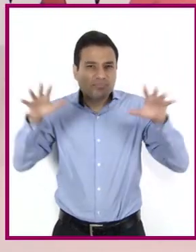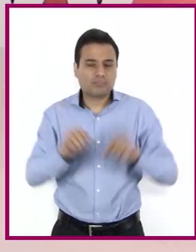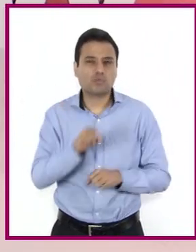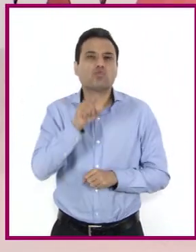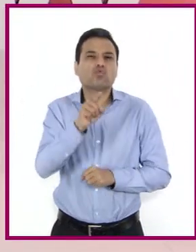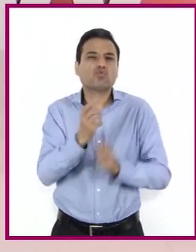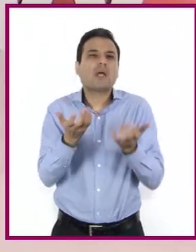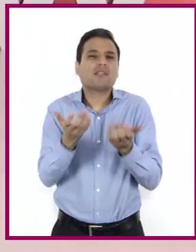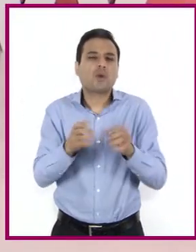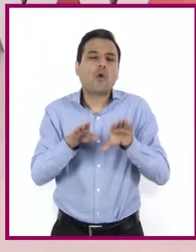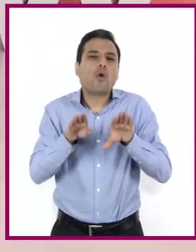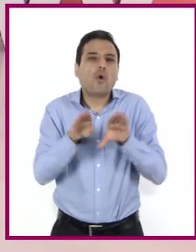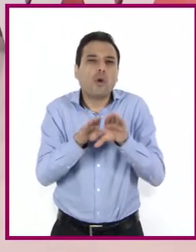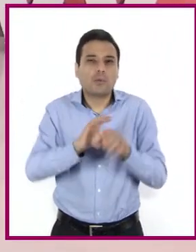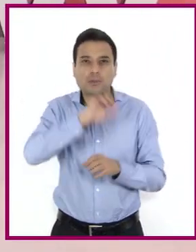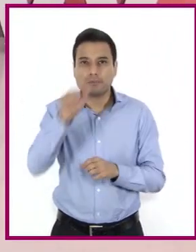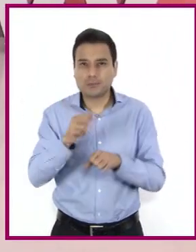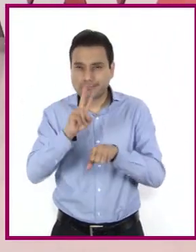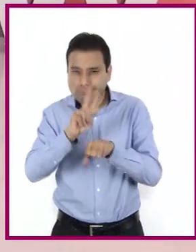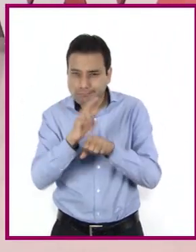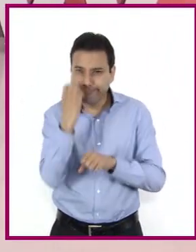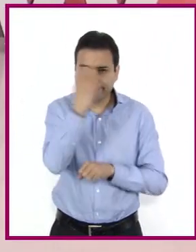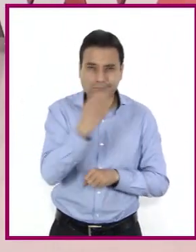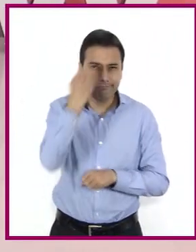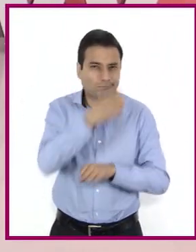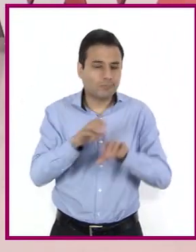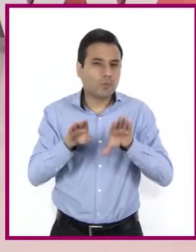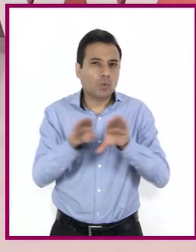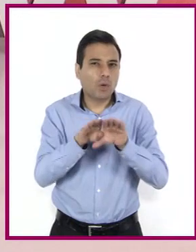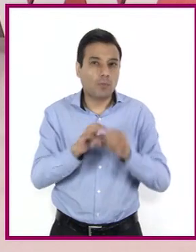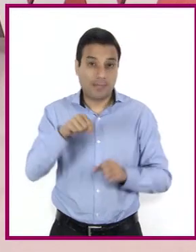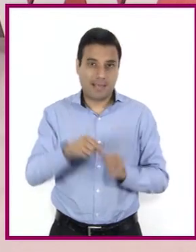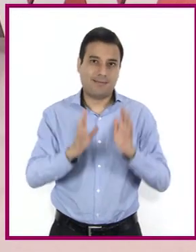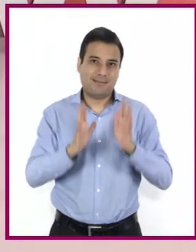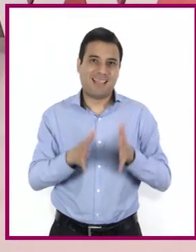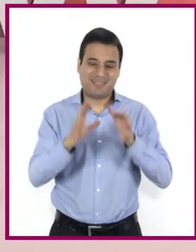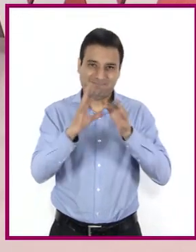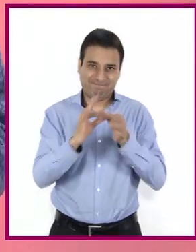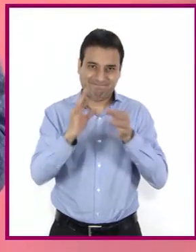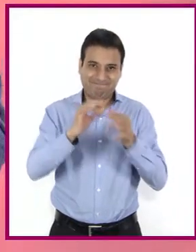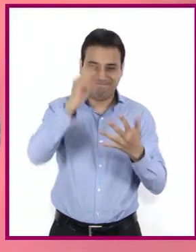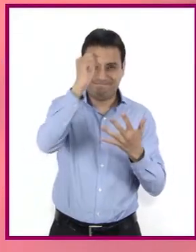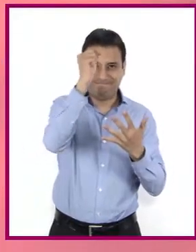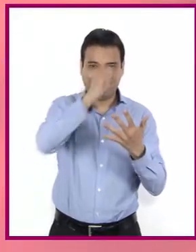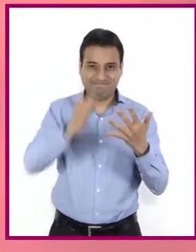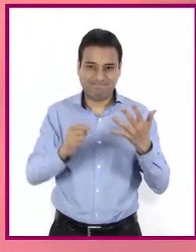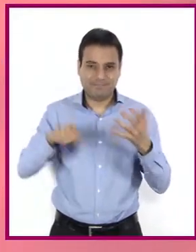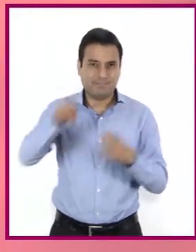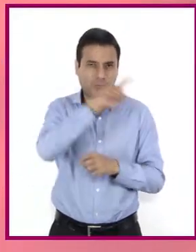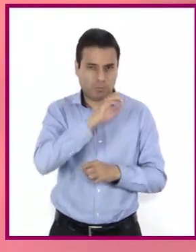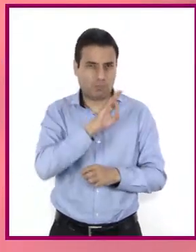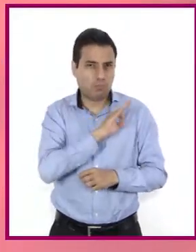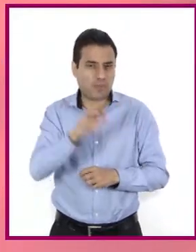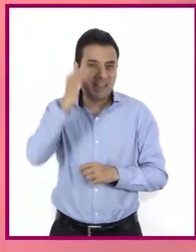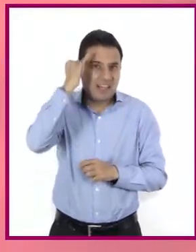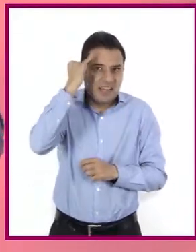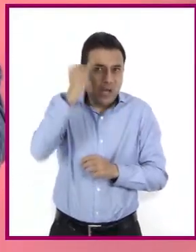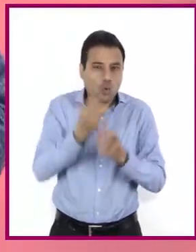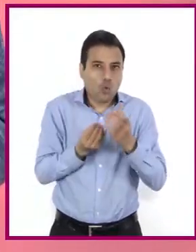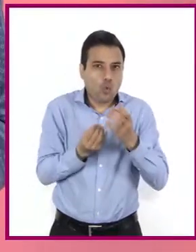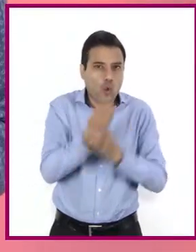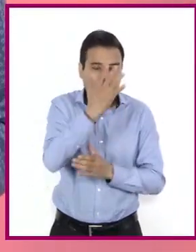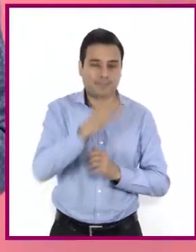darían un seguimiento adecuado. Utilicen los recursos que hemos explicado en esta sesión para crear su propia estrategia de